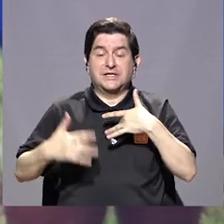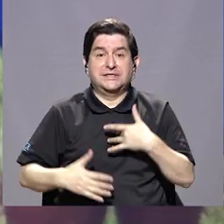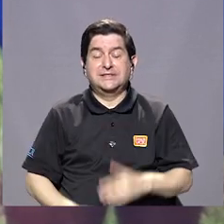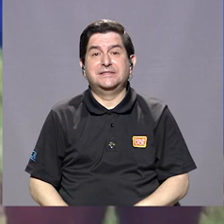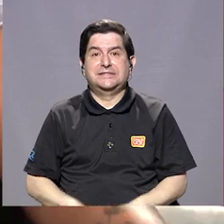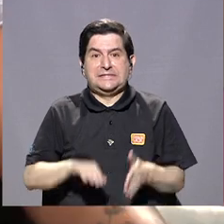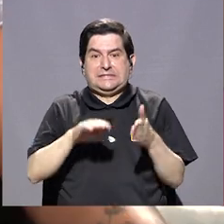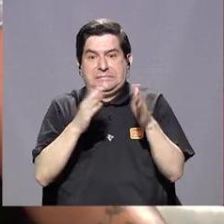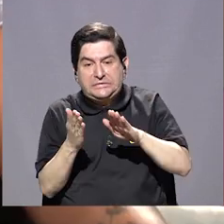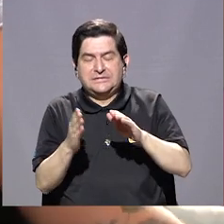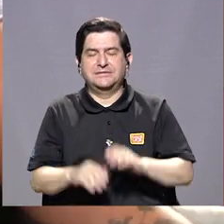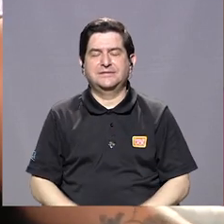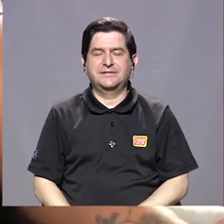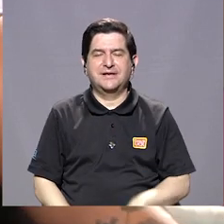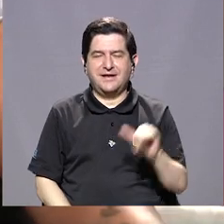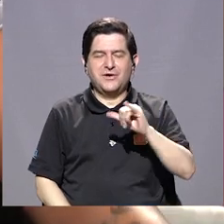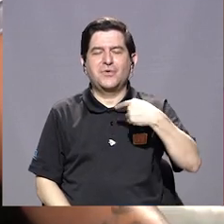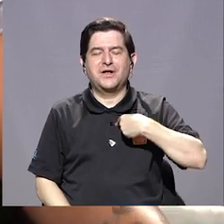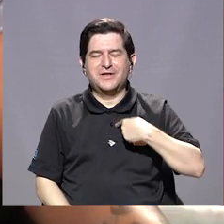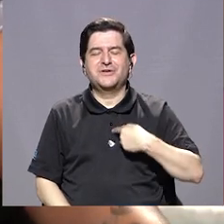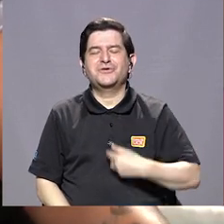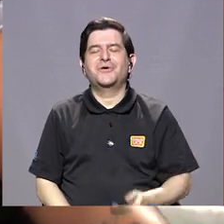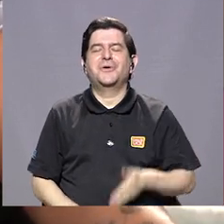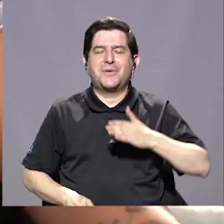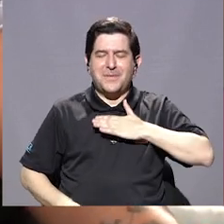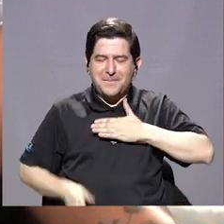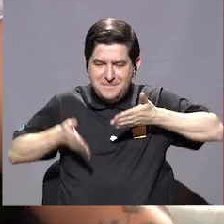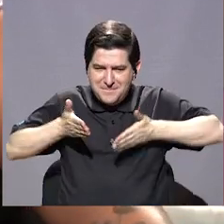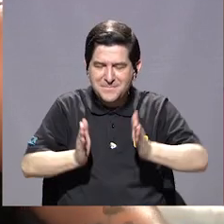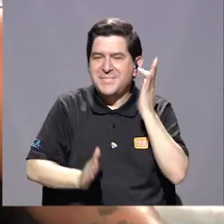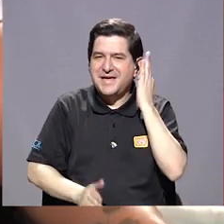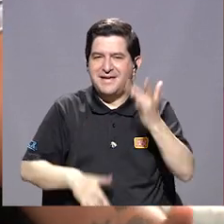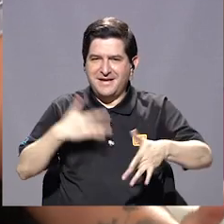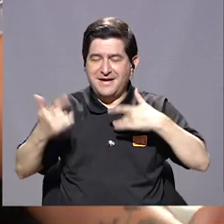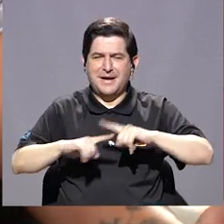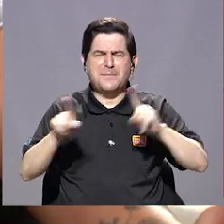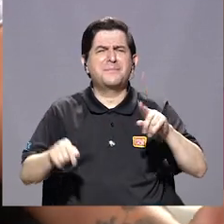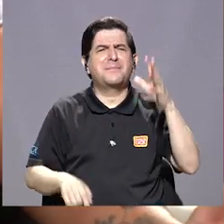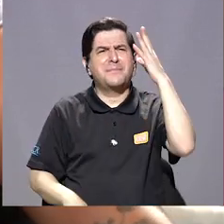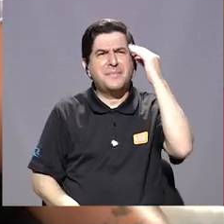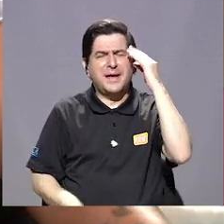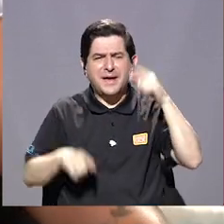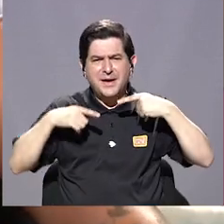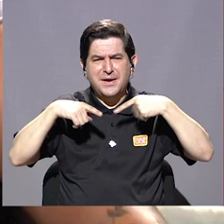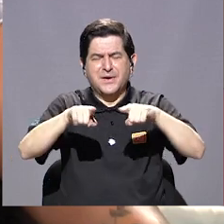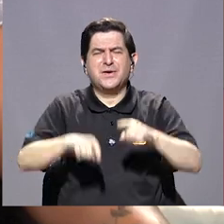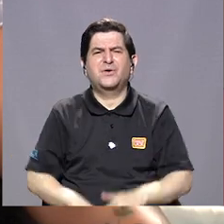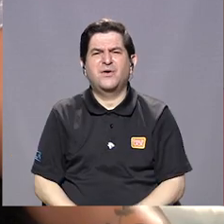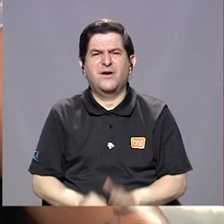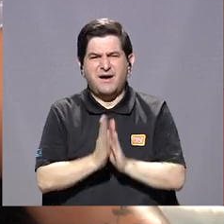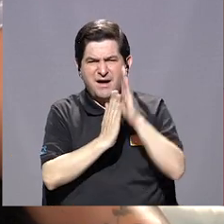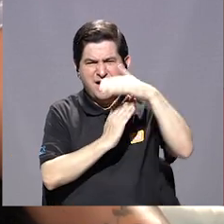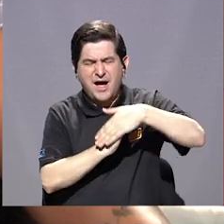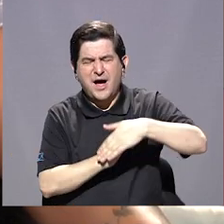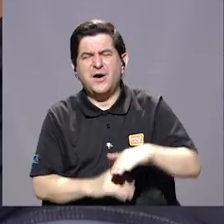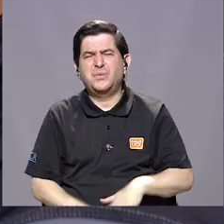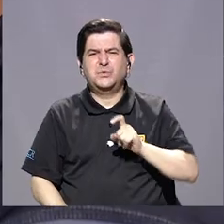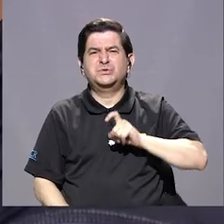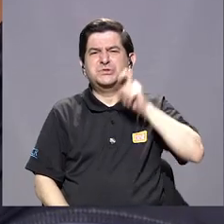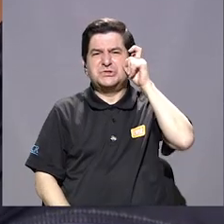hija. Pero paralelamente a esa misma experiencia, también recuerdo ese abuso sexual que